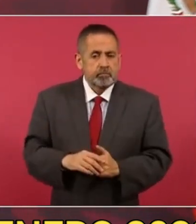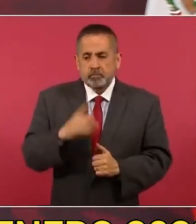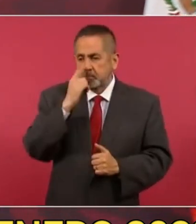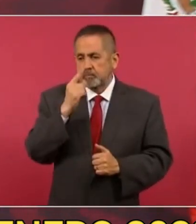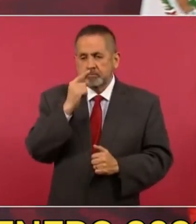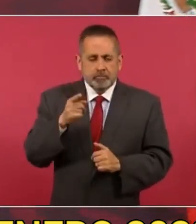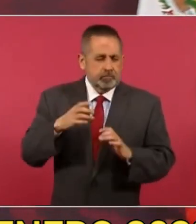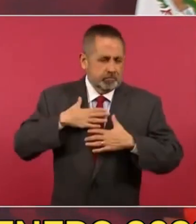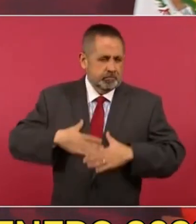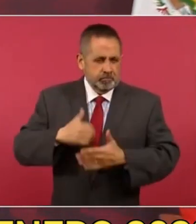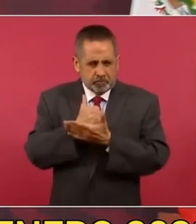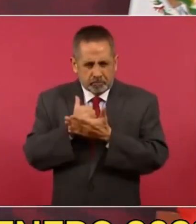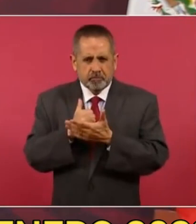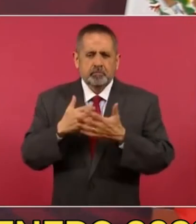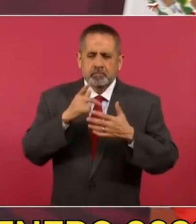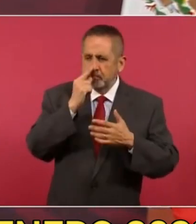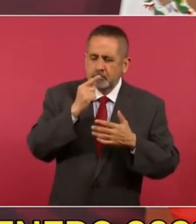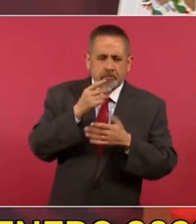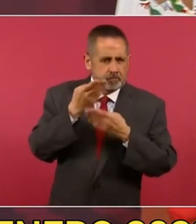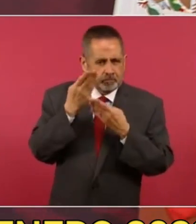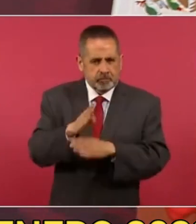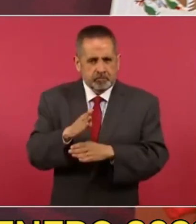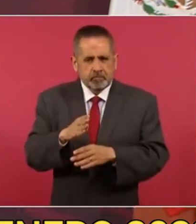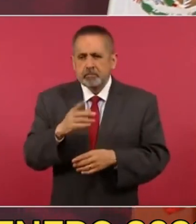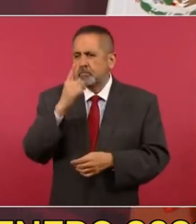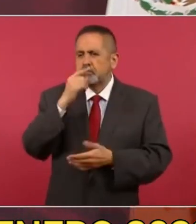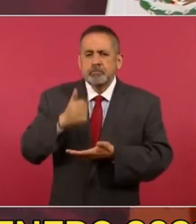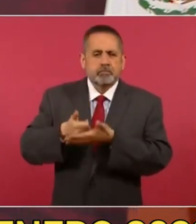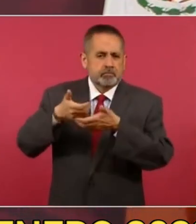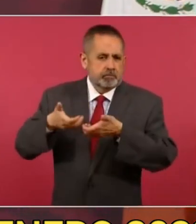policía preventiva, policía bancaria, policía auxiliar,